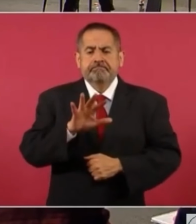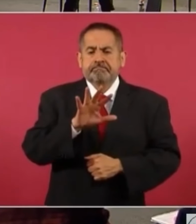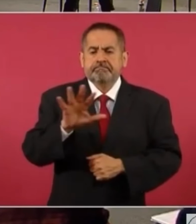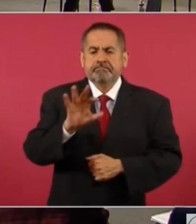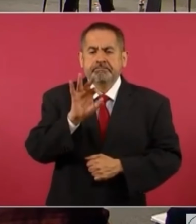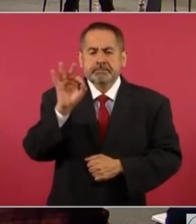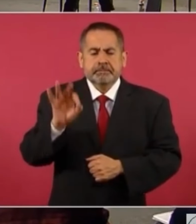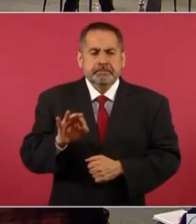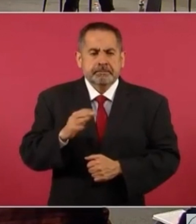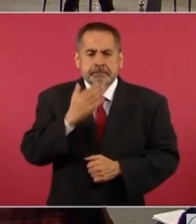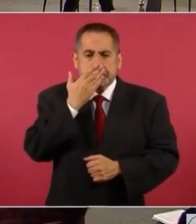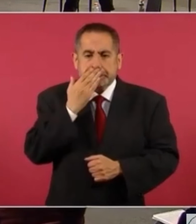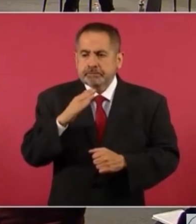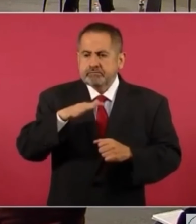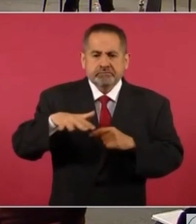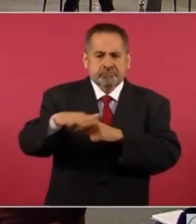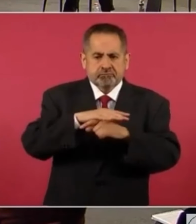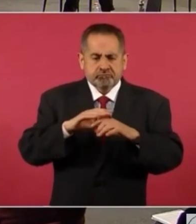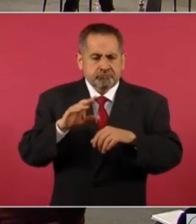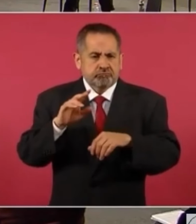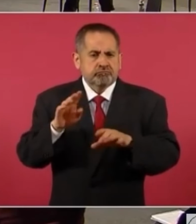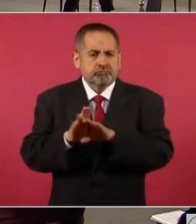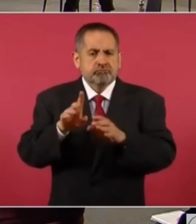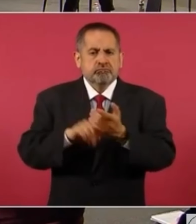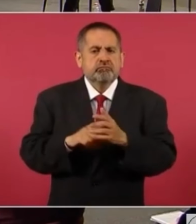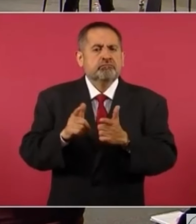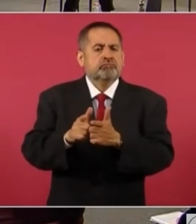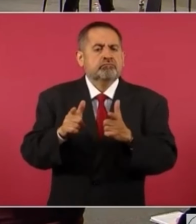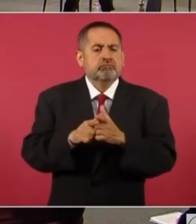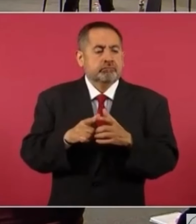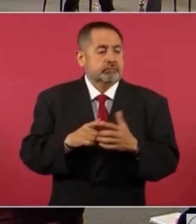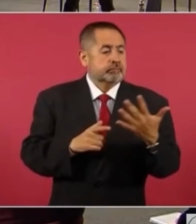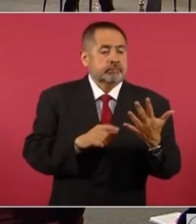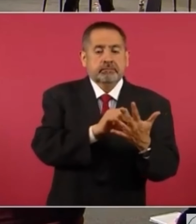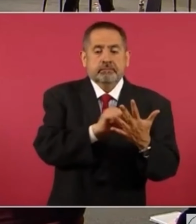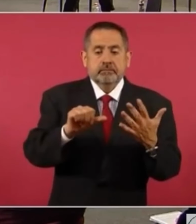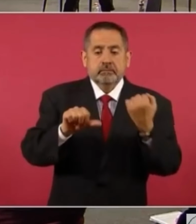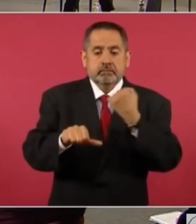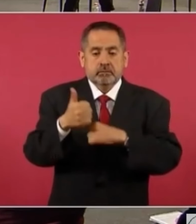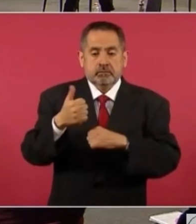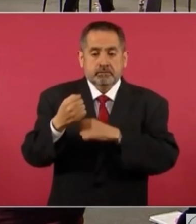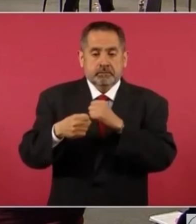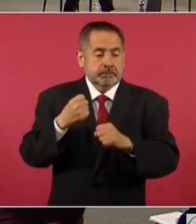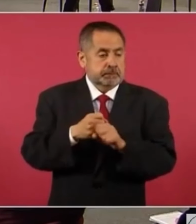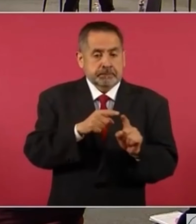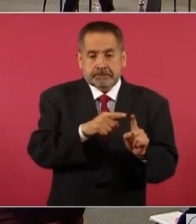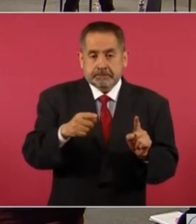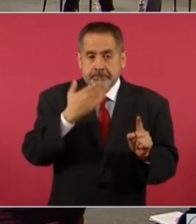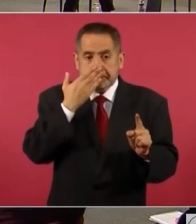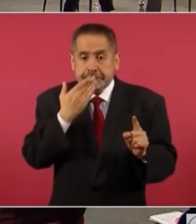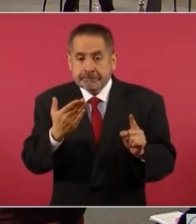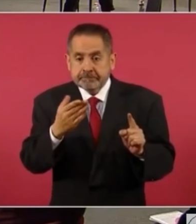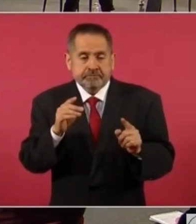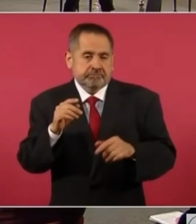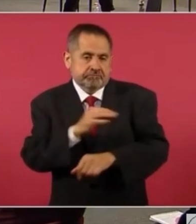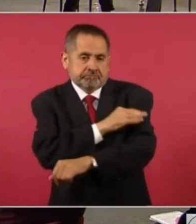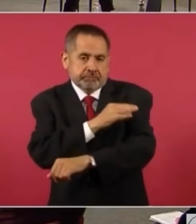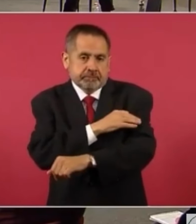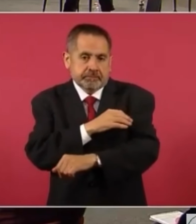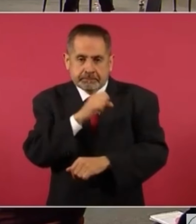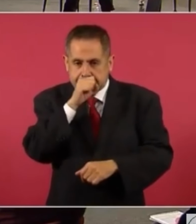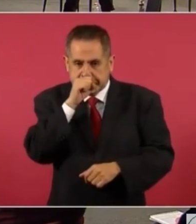en el grupo de más reciente incorporación, que es el grupo de edad de 5 a 11 años. Y como habrá notado, este porcentaje no